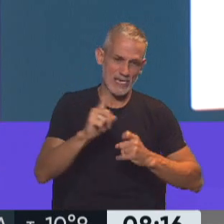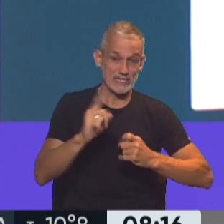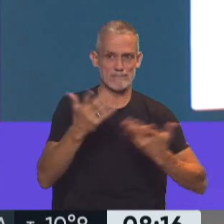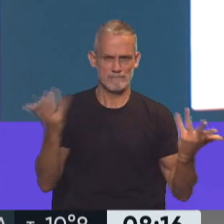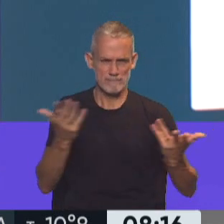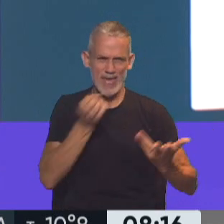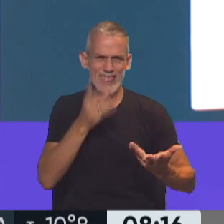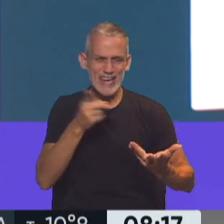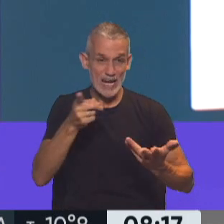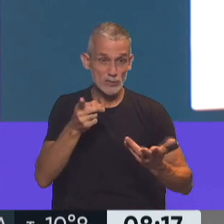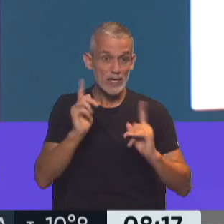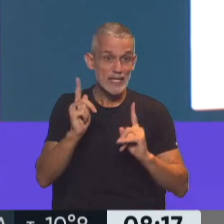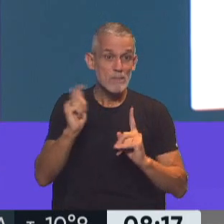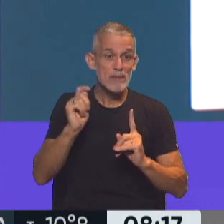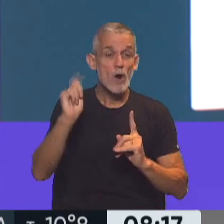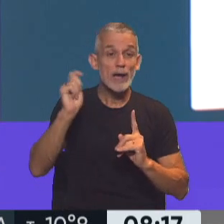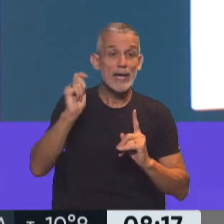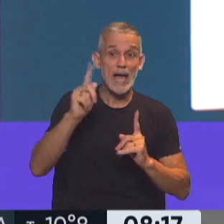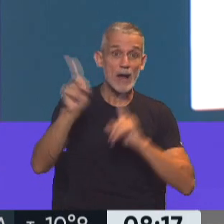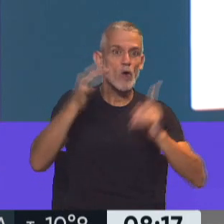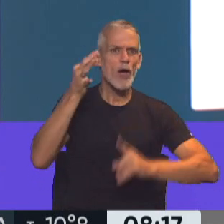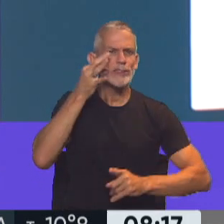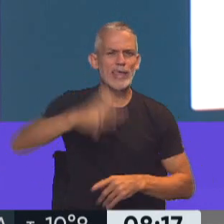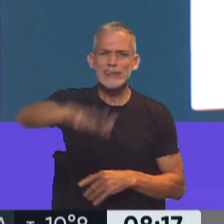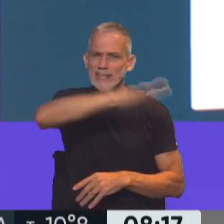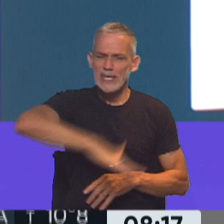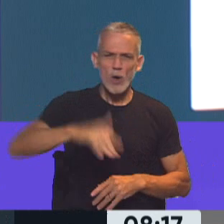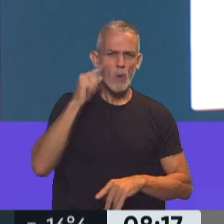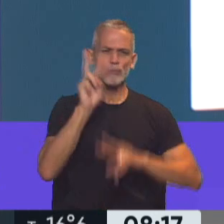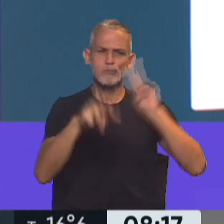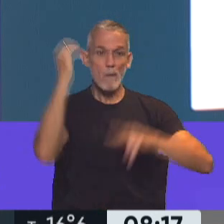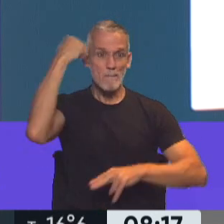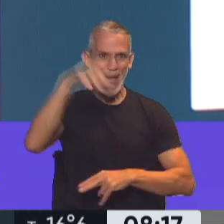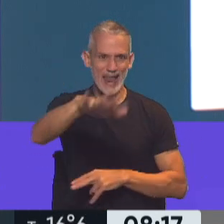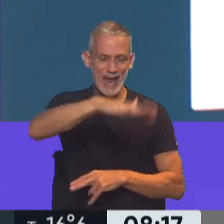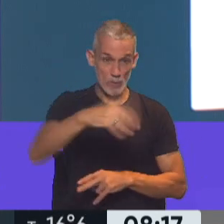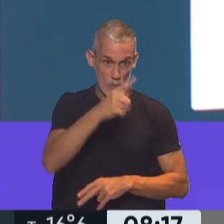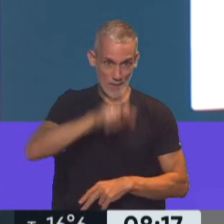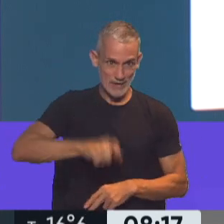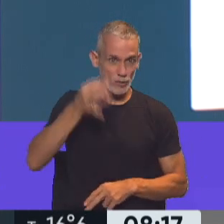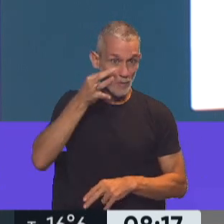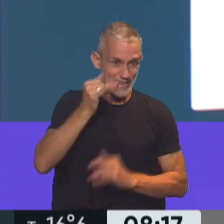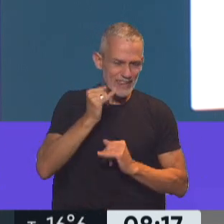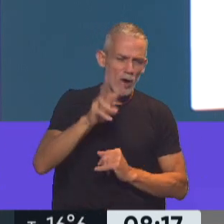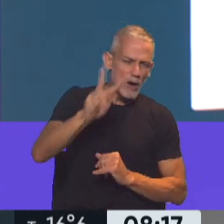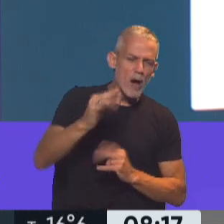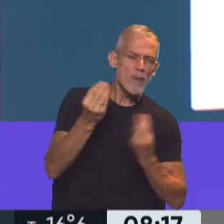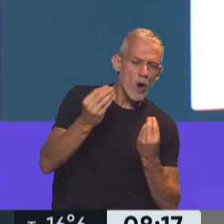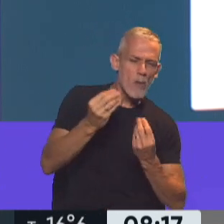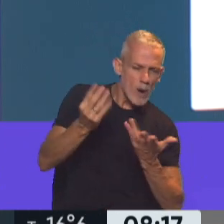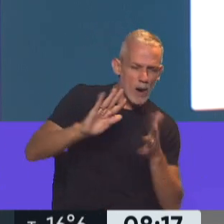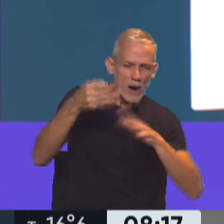que vienen formulando algunos de los testigos de lo que ocurrió en Palermo. Uno de ellos contó cómo había